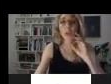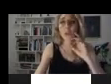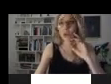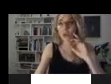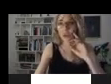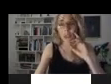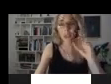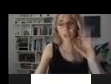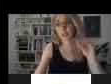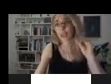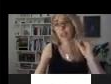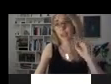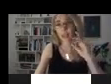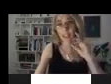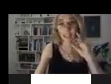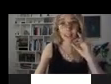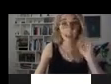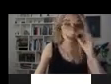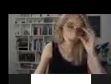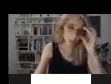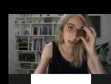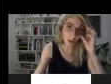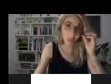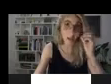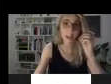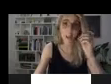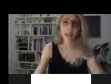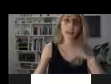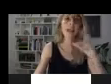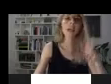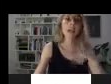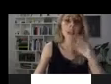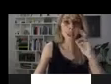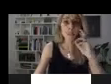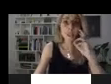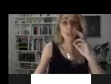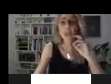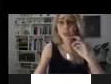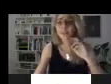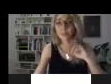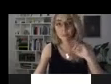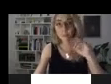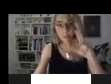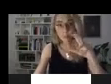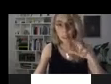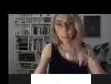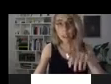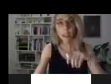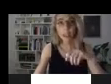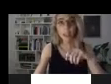2019. Estas fotos están sacadas del Instagram de los artistas. Invisible,